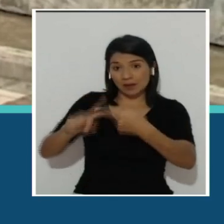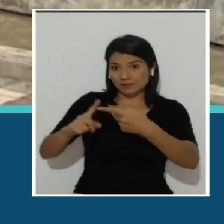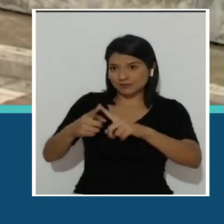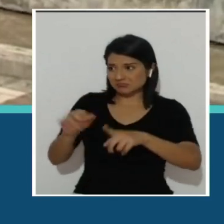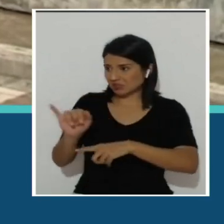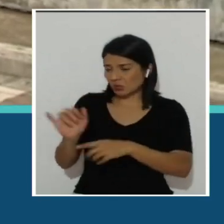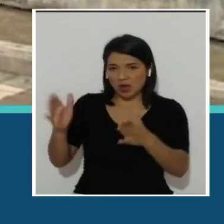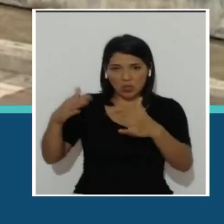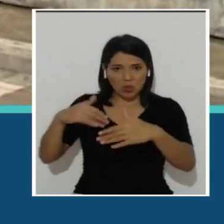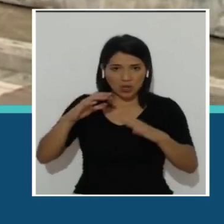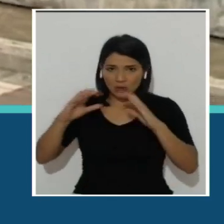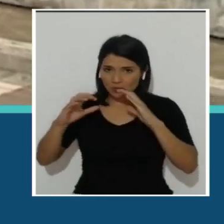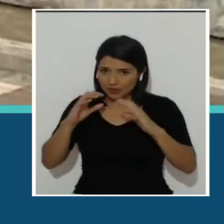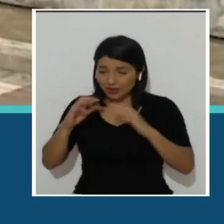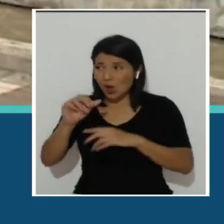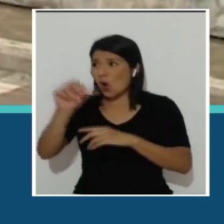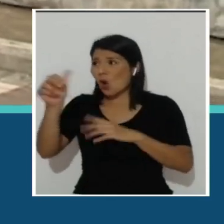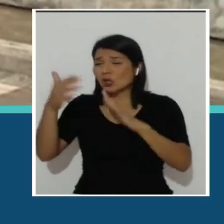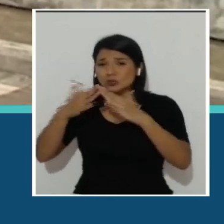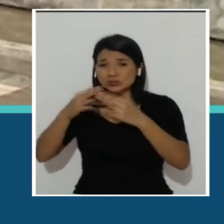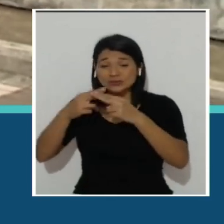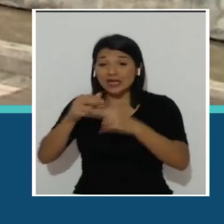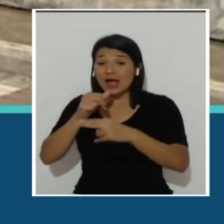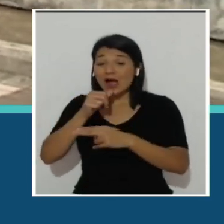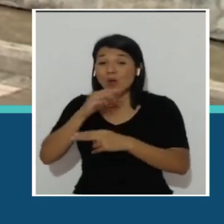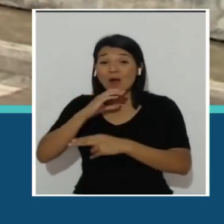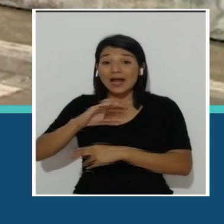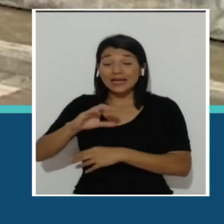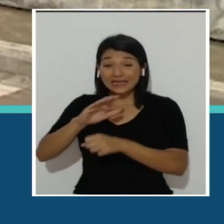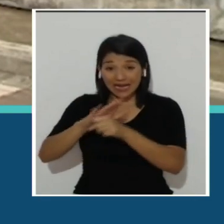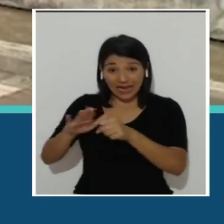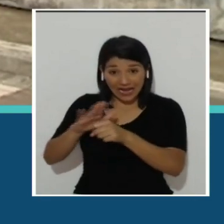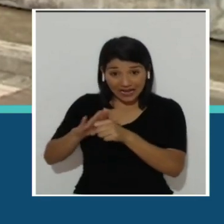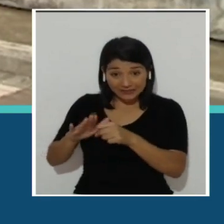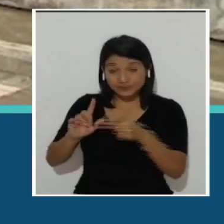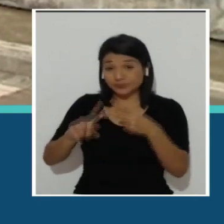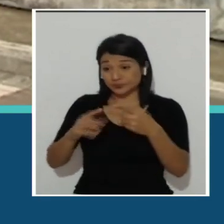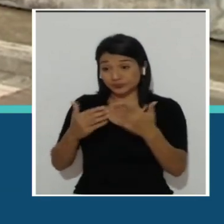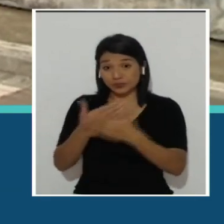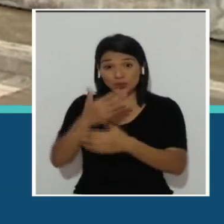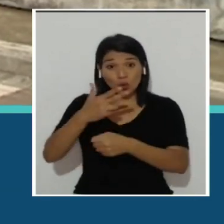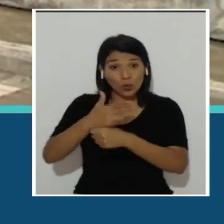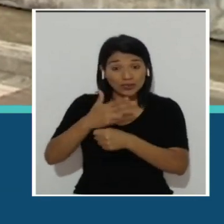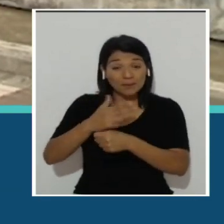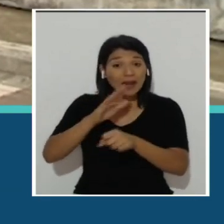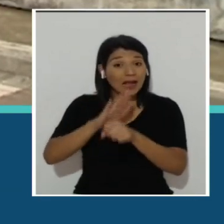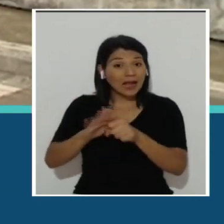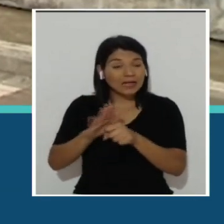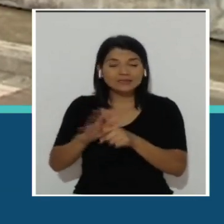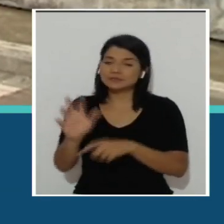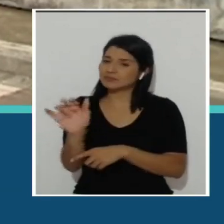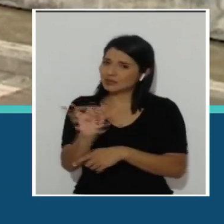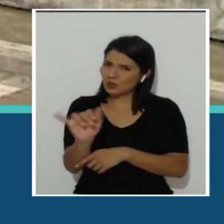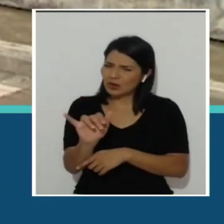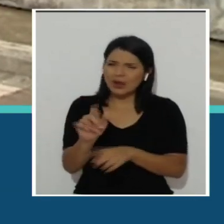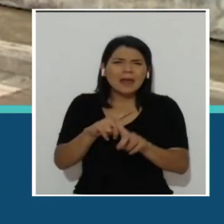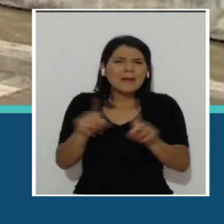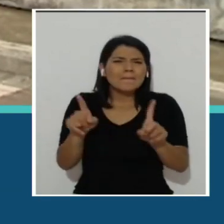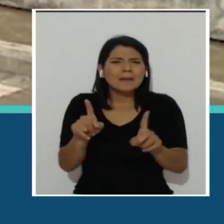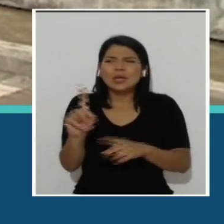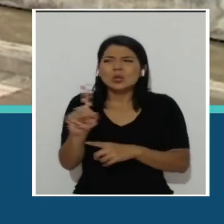Otra comunidad, Aguacaliente de Cañas y Nueva Guatemala de Cañas también. Pero no solamente estas comunidades,